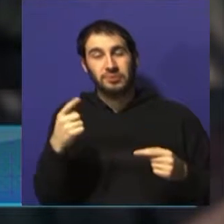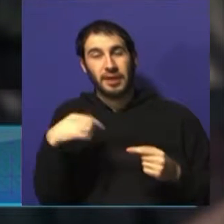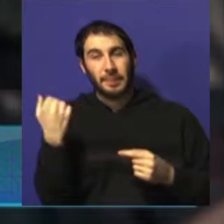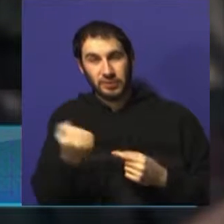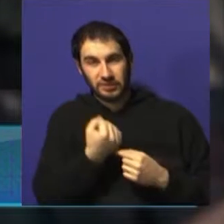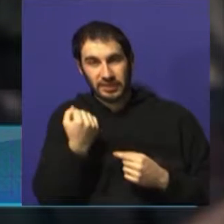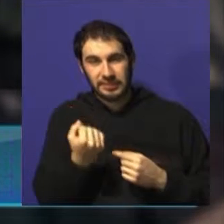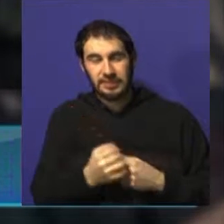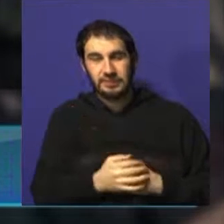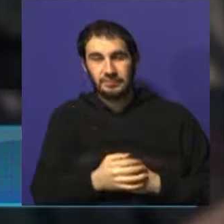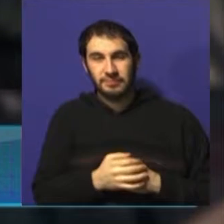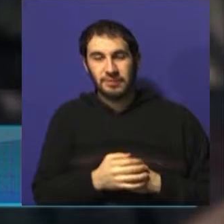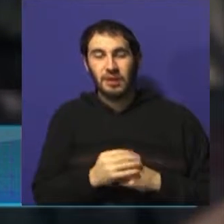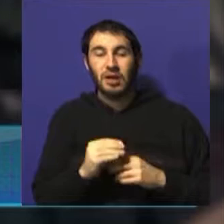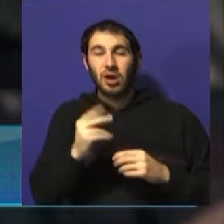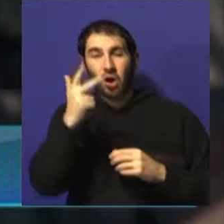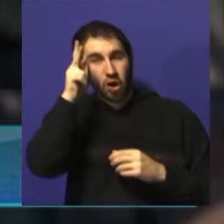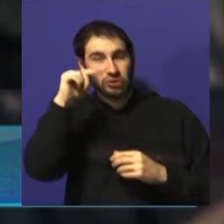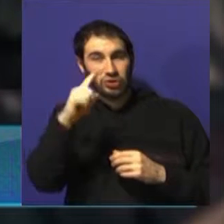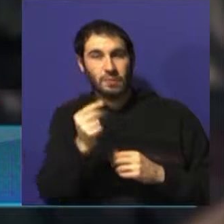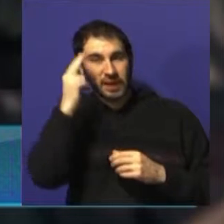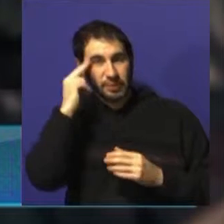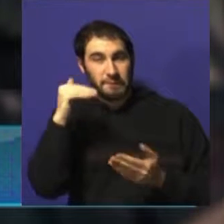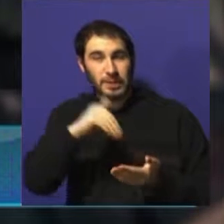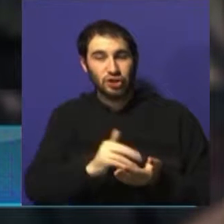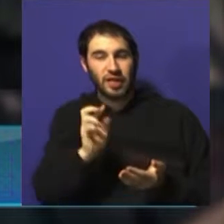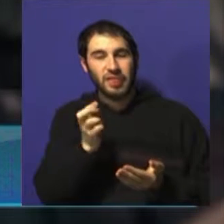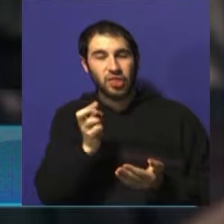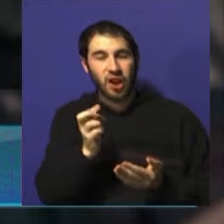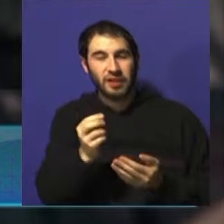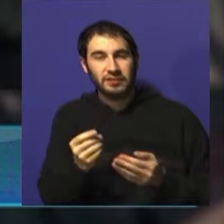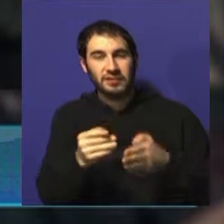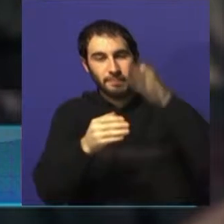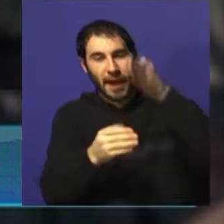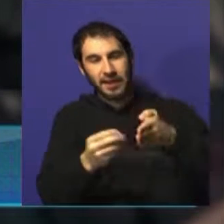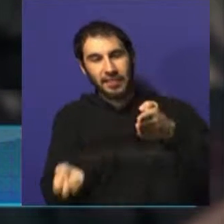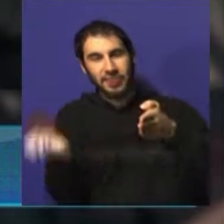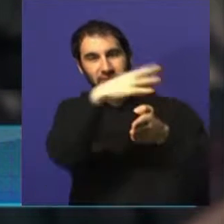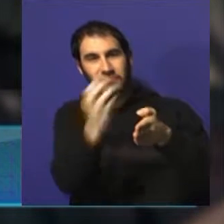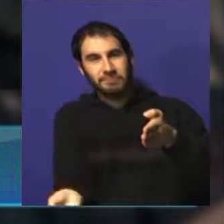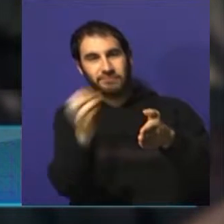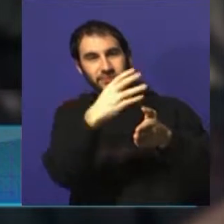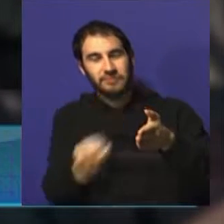son los 8,9 millones de dólares que se revoleaban por los aires de